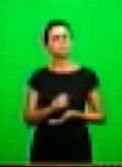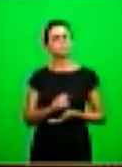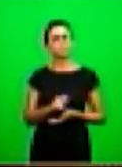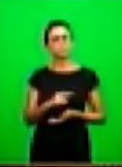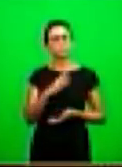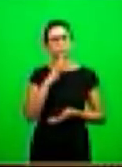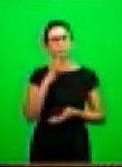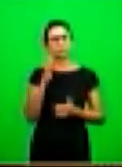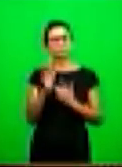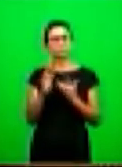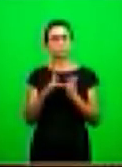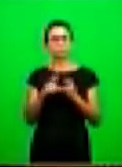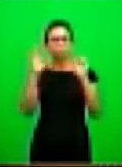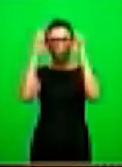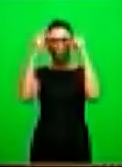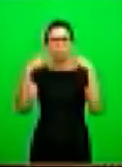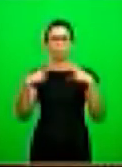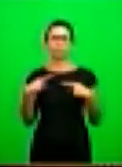conocía a un Jesús que andaba